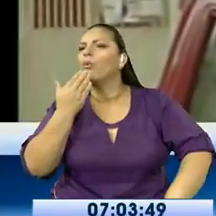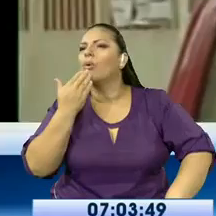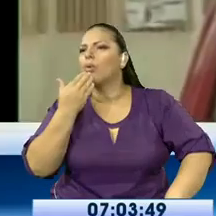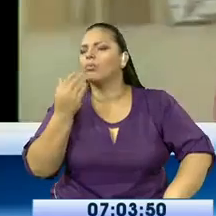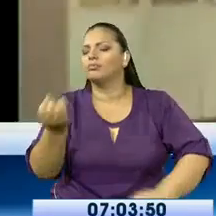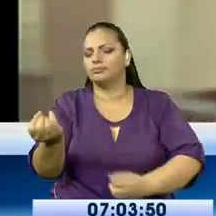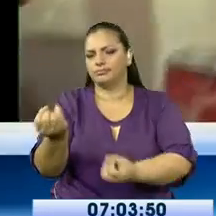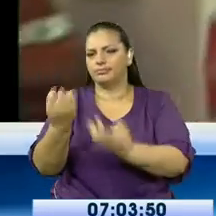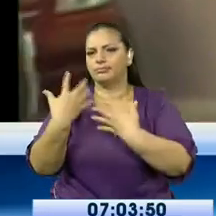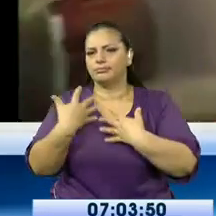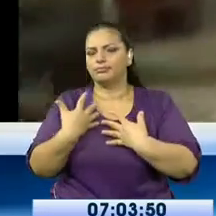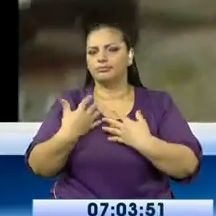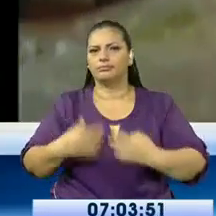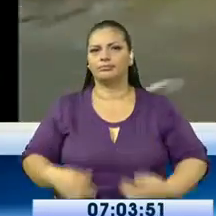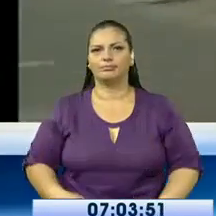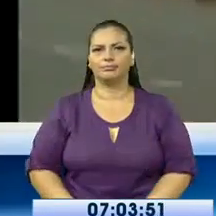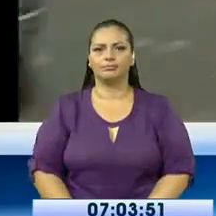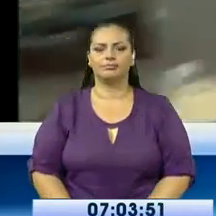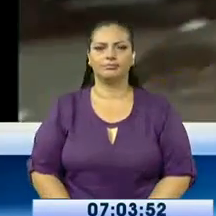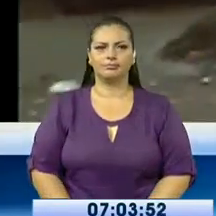la institución del orden.